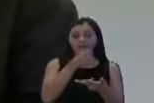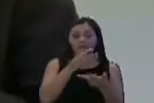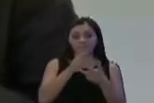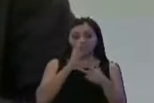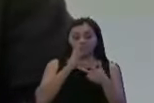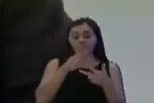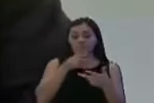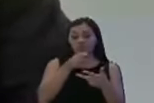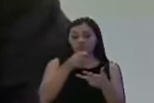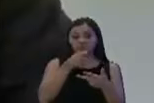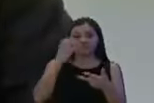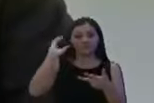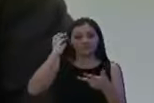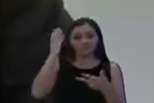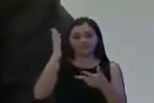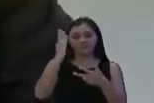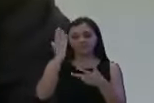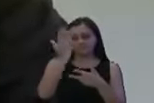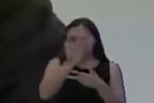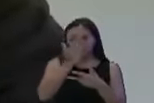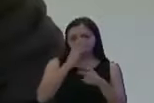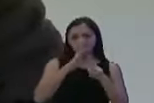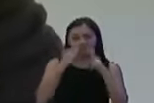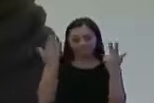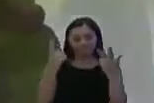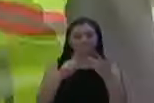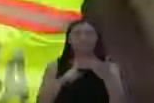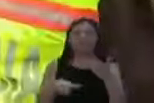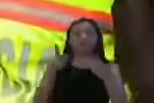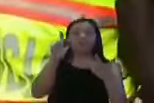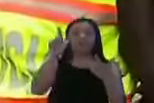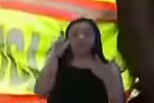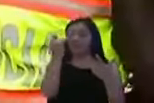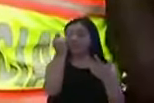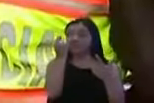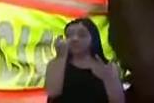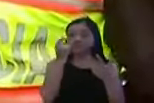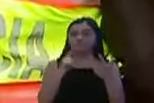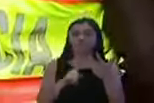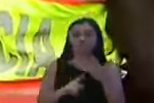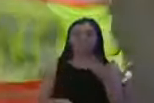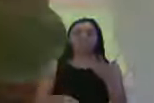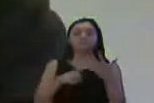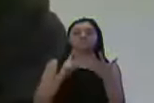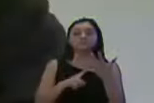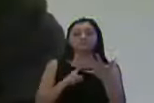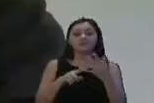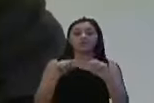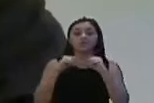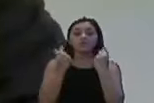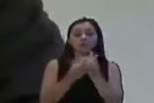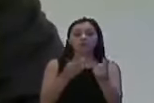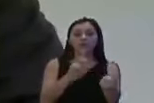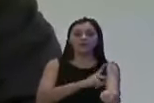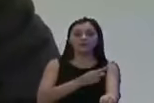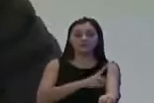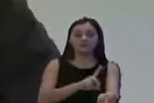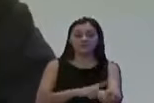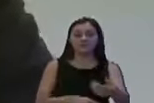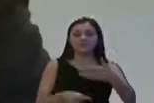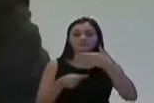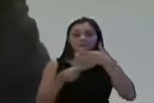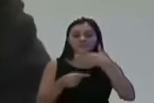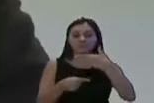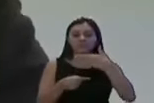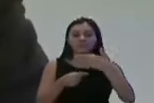indígenas shamus c tucuy kuna dirigentes indígenas al grupo danzando Tierra al Señor David Rosero